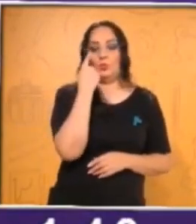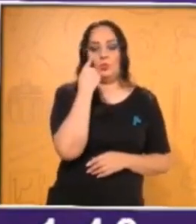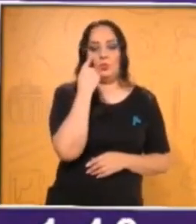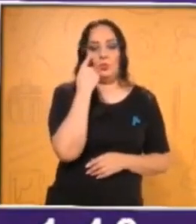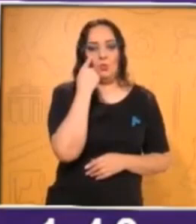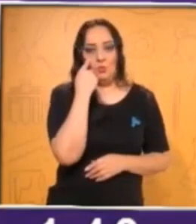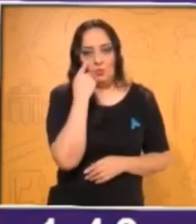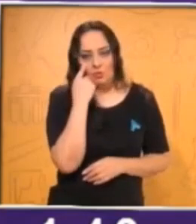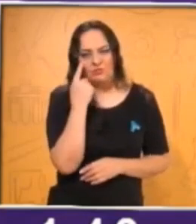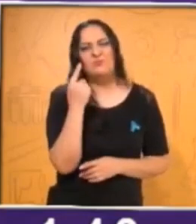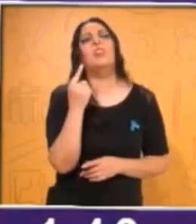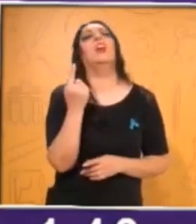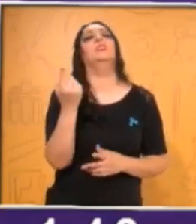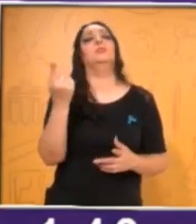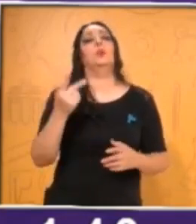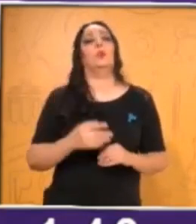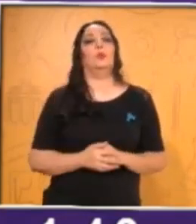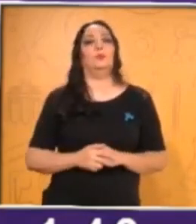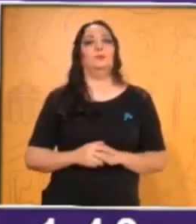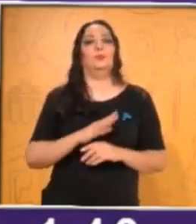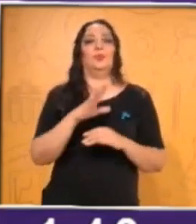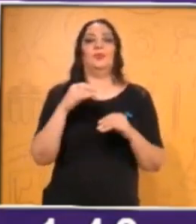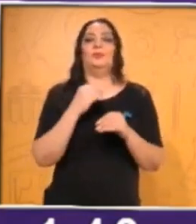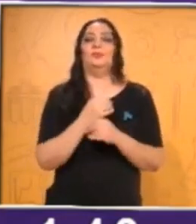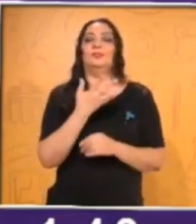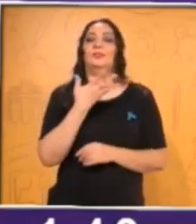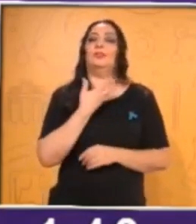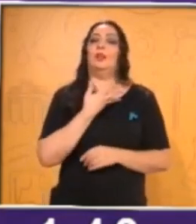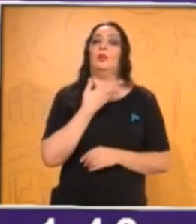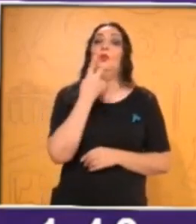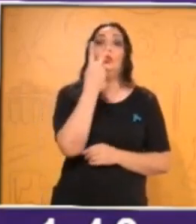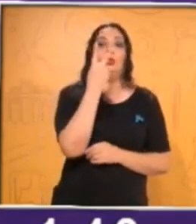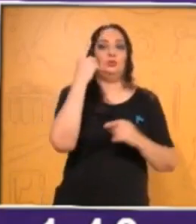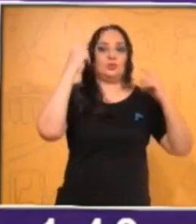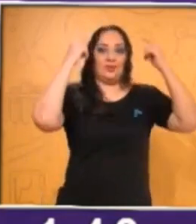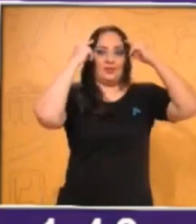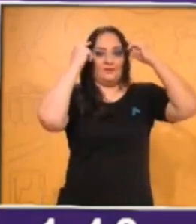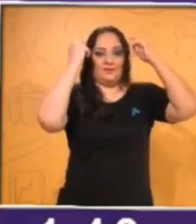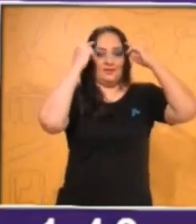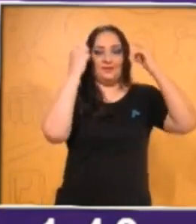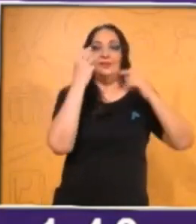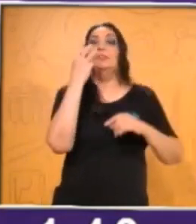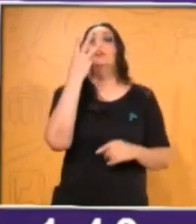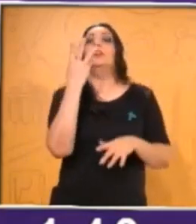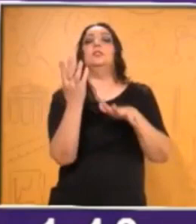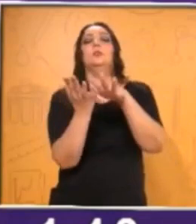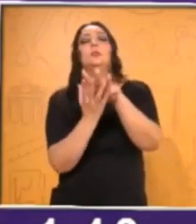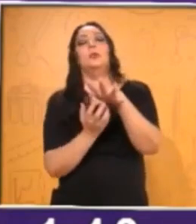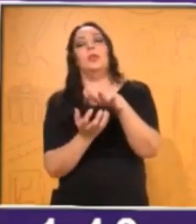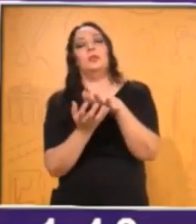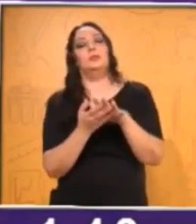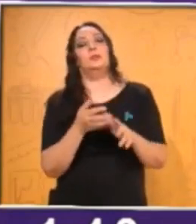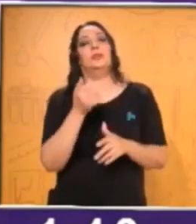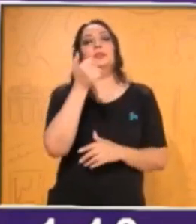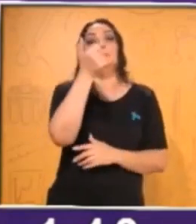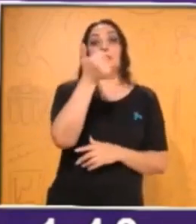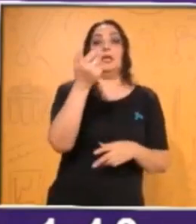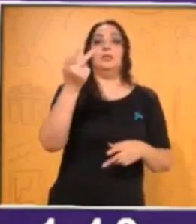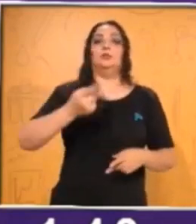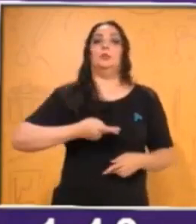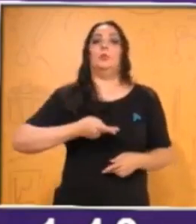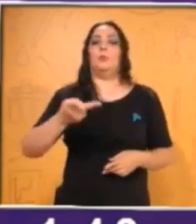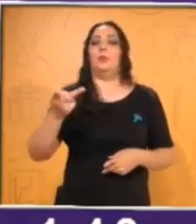¿qué soy? Te lo repito, si tengo dos cabezas, tres pies, seis